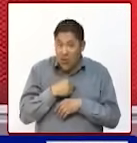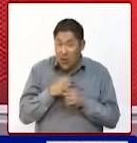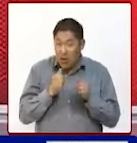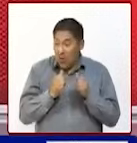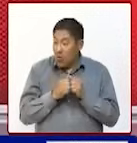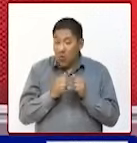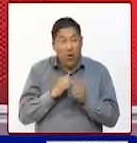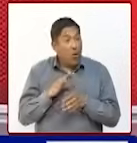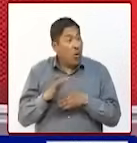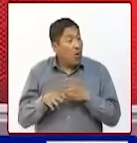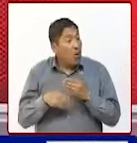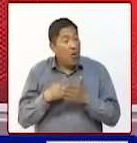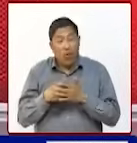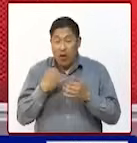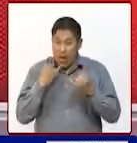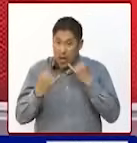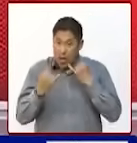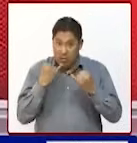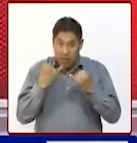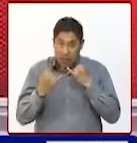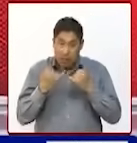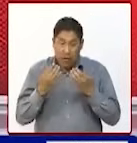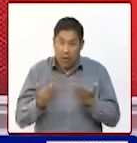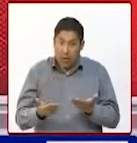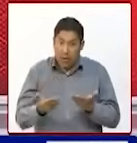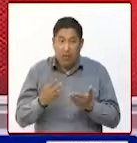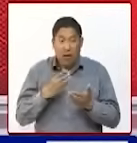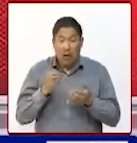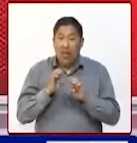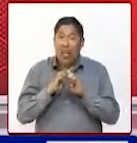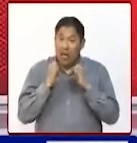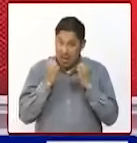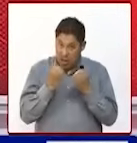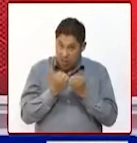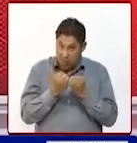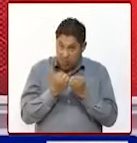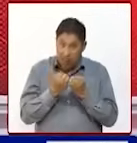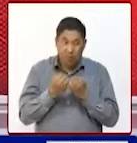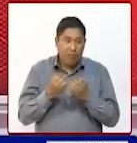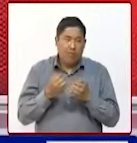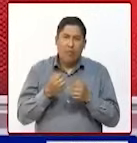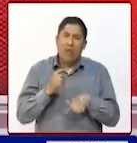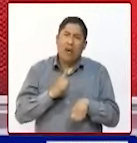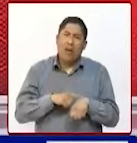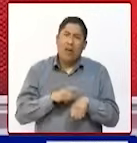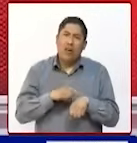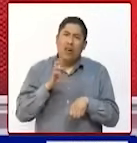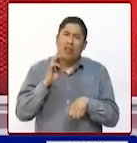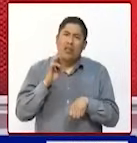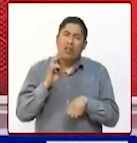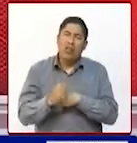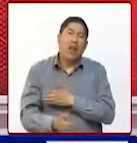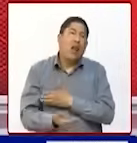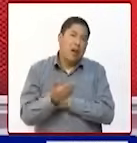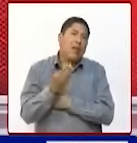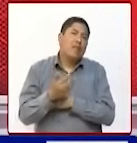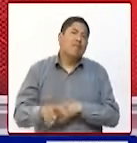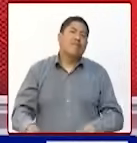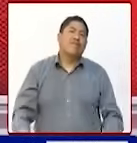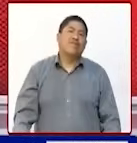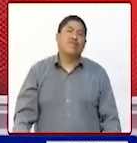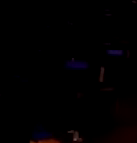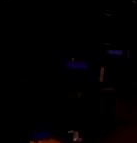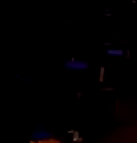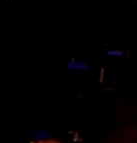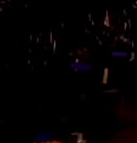con todos los informativos de Al Día y todo el equipo periodístico que contamos desde las 7 de la mañana. Le estaremos acompañando.